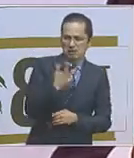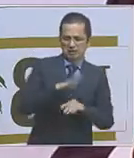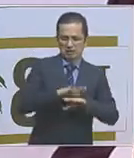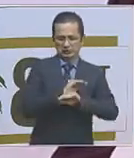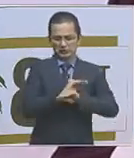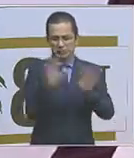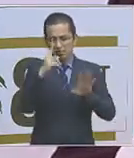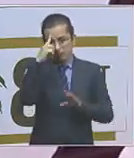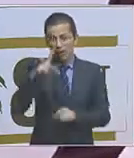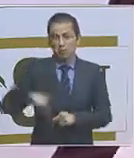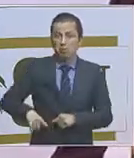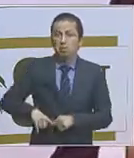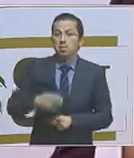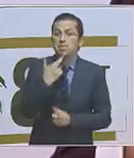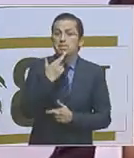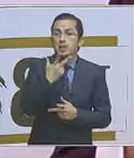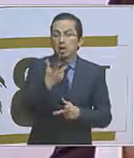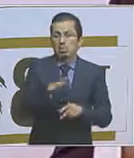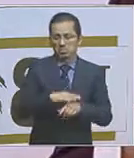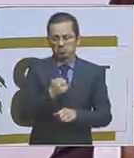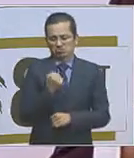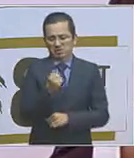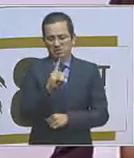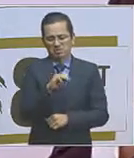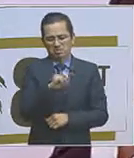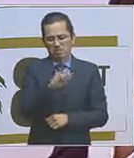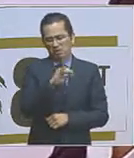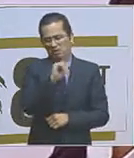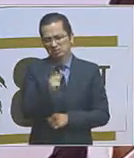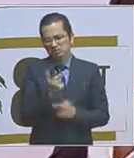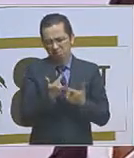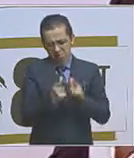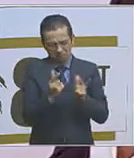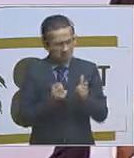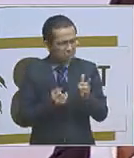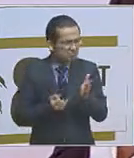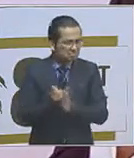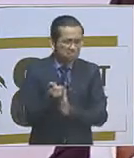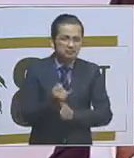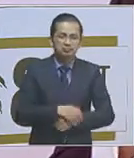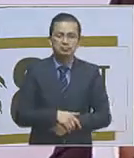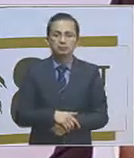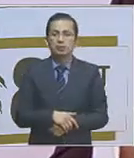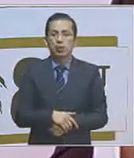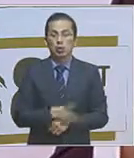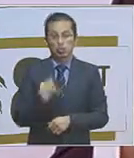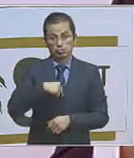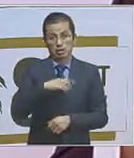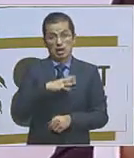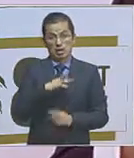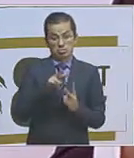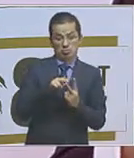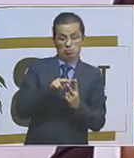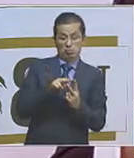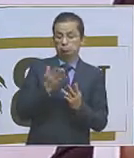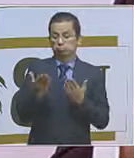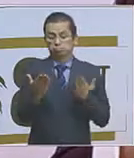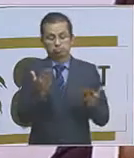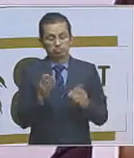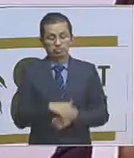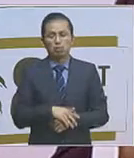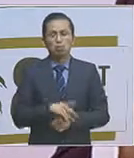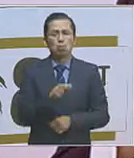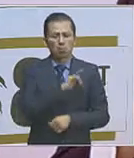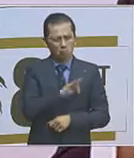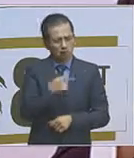nuestras democracias en teoría tenemos dos opciones nos adaptamos y dejamos que la aceleración de